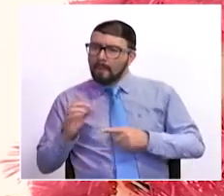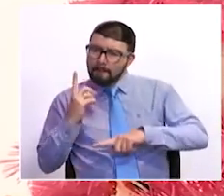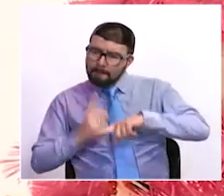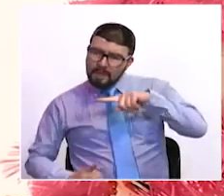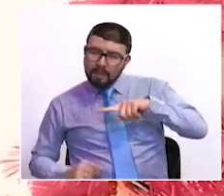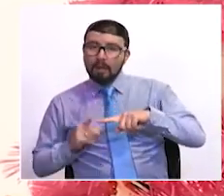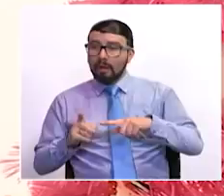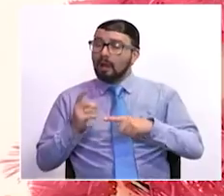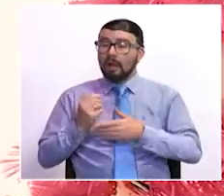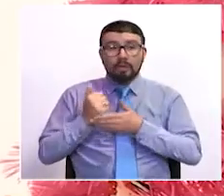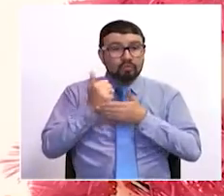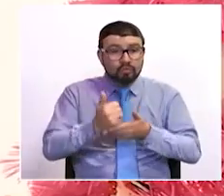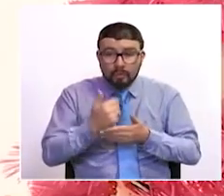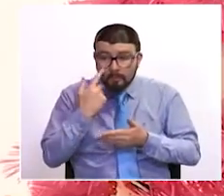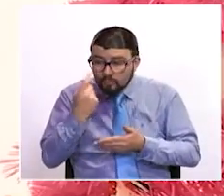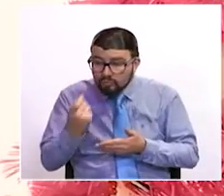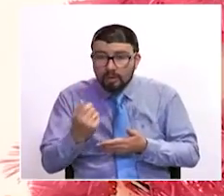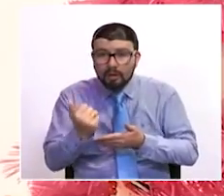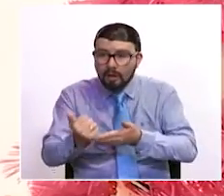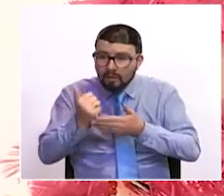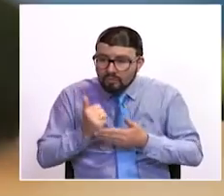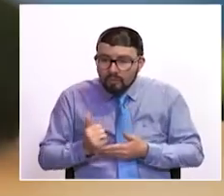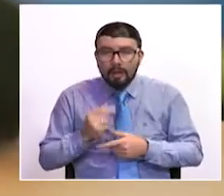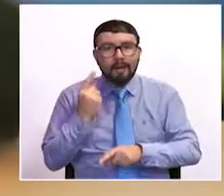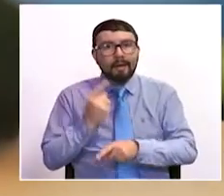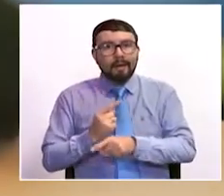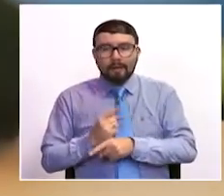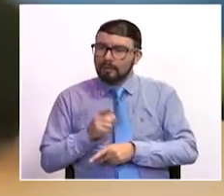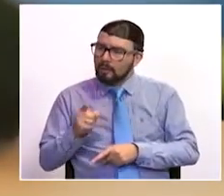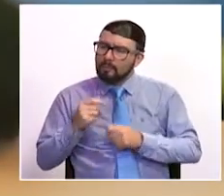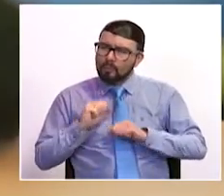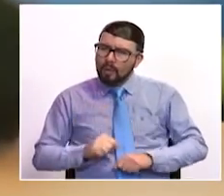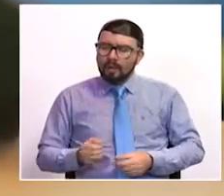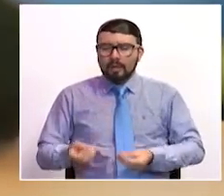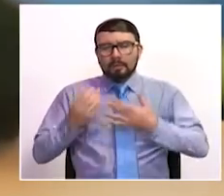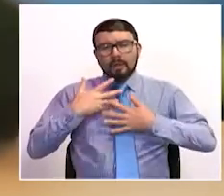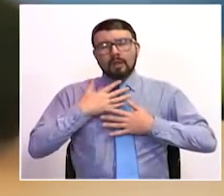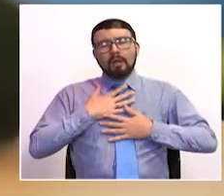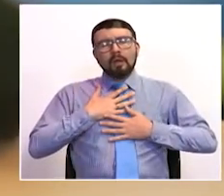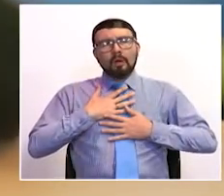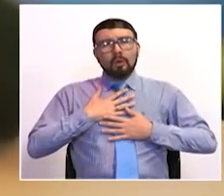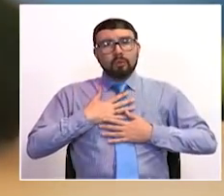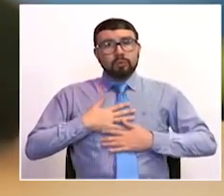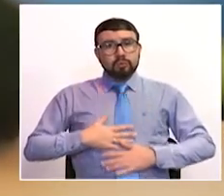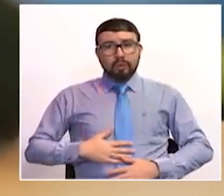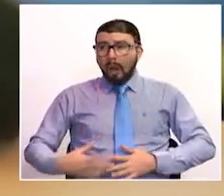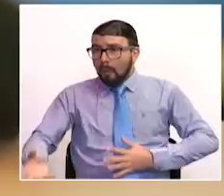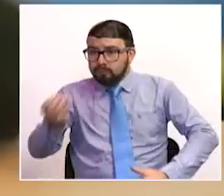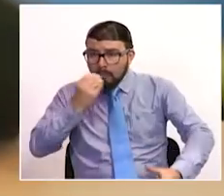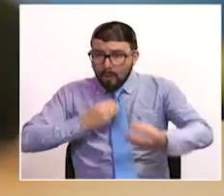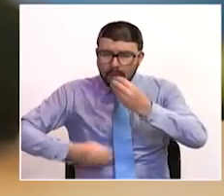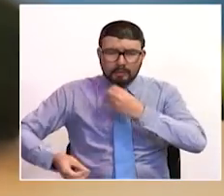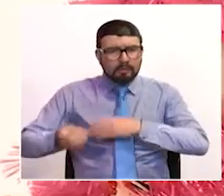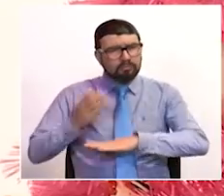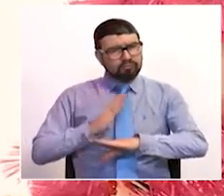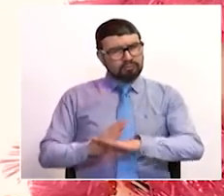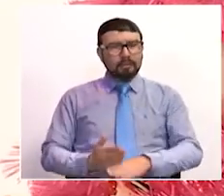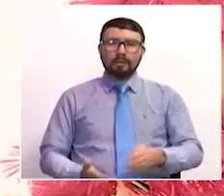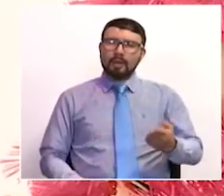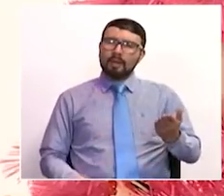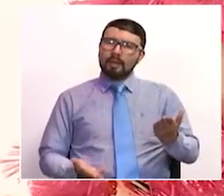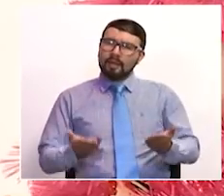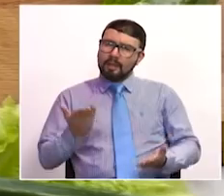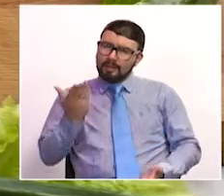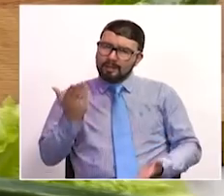ayudarnos en la mitad de las Navidades, ayudarnos con esto para darle un poco de respiro a nuestro cuerpo. Es muy importante, y de esta manera vamos a equilibrar, vamos a buscar